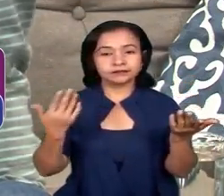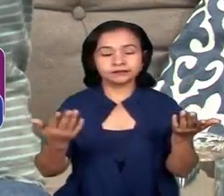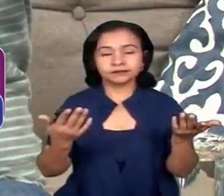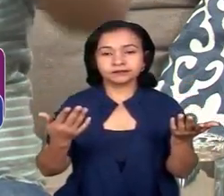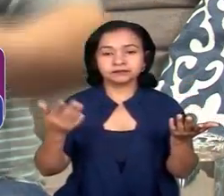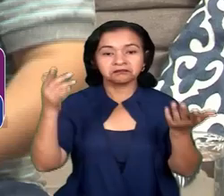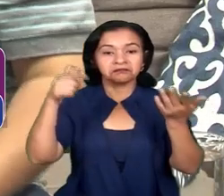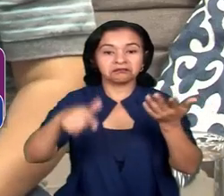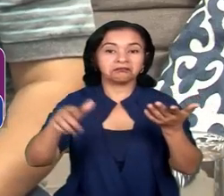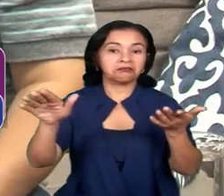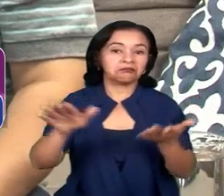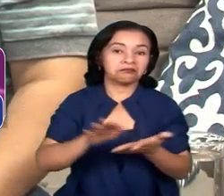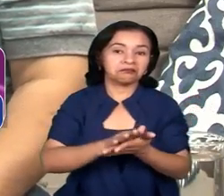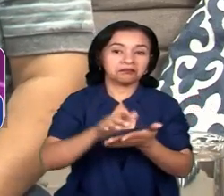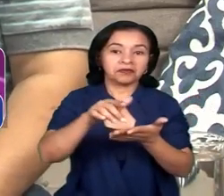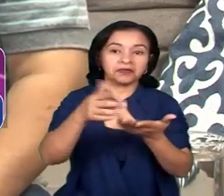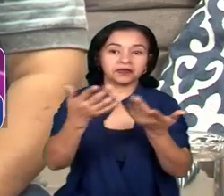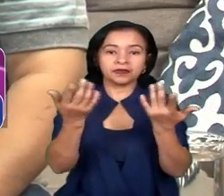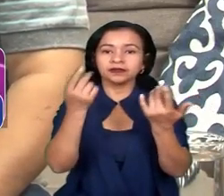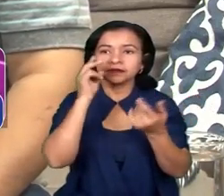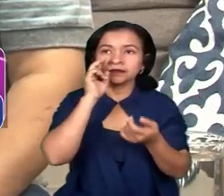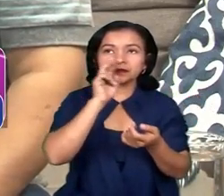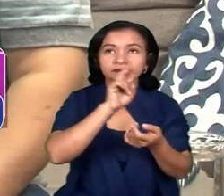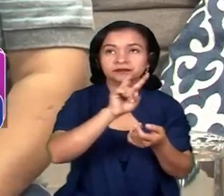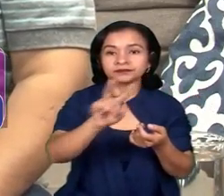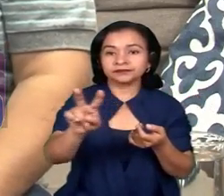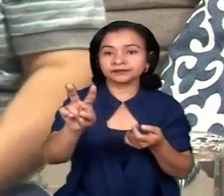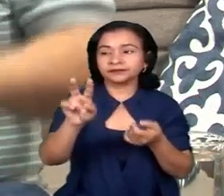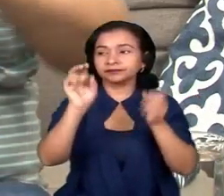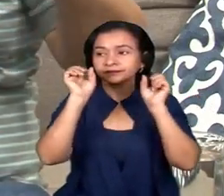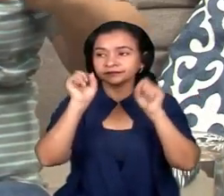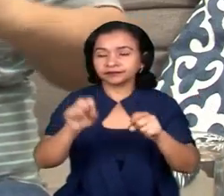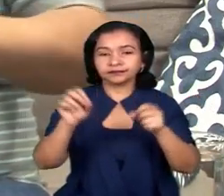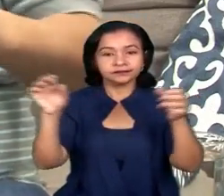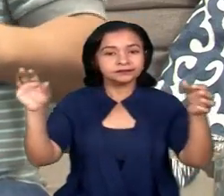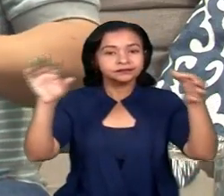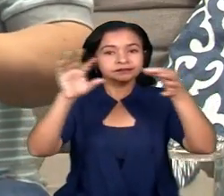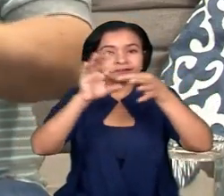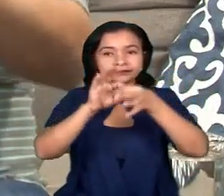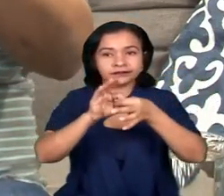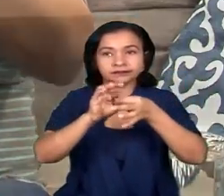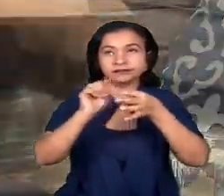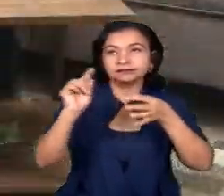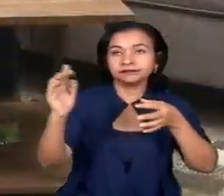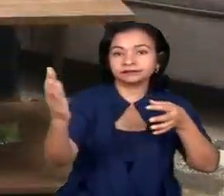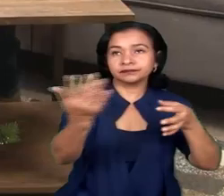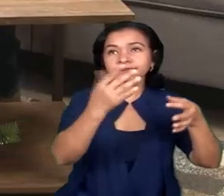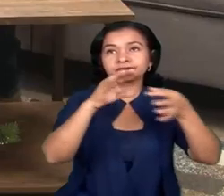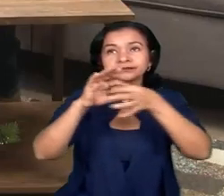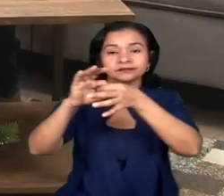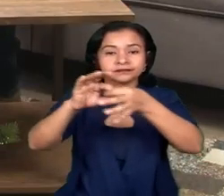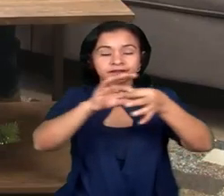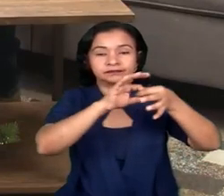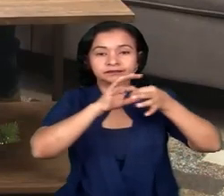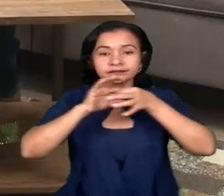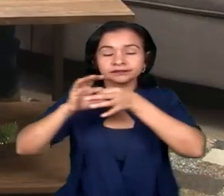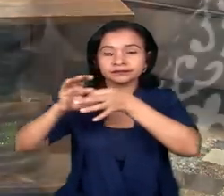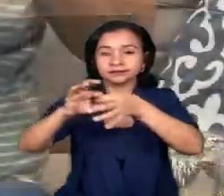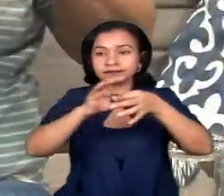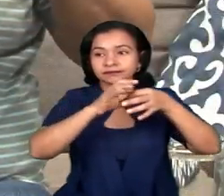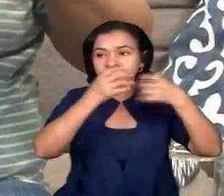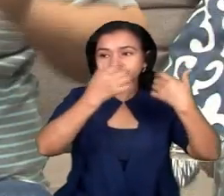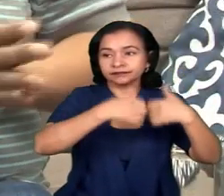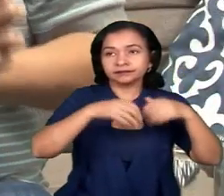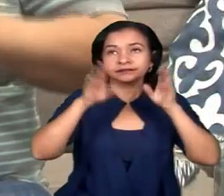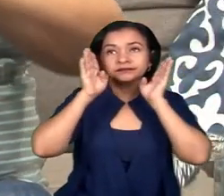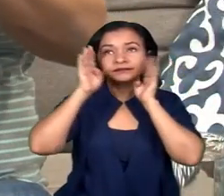desierto aquí, están equivocados. Pueden ver las imágenes, nosotros los unimos, todos unidos en los empresarios privados, pequeños